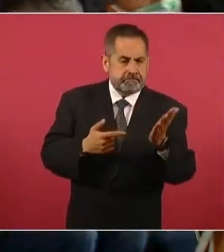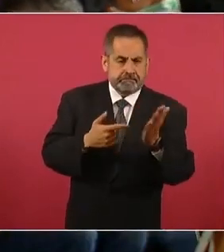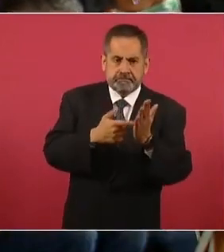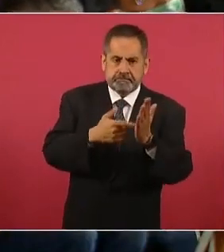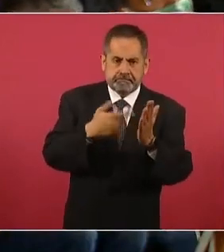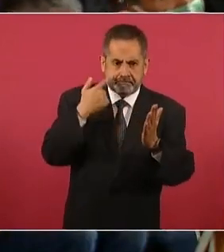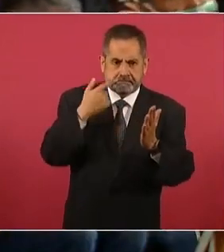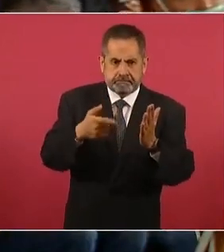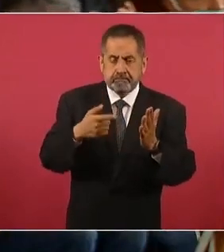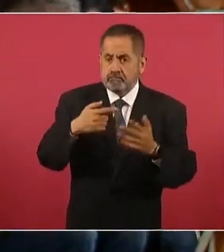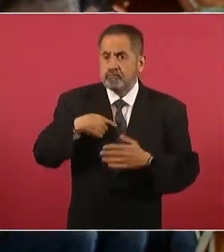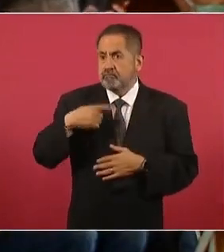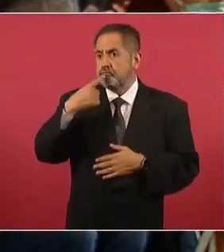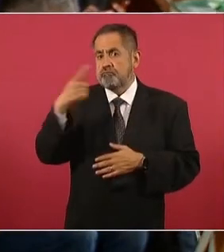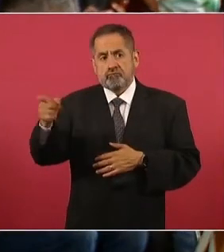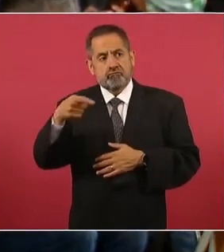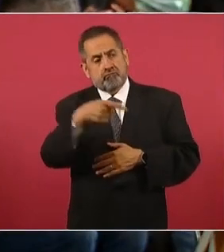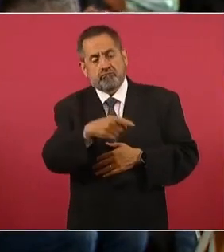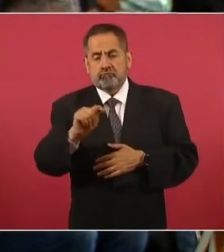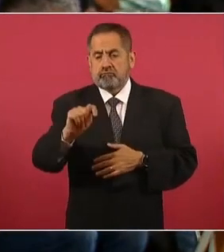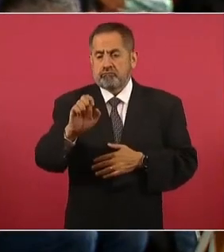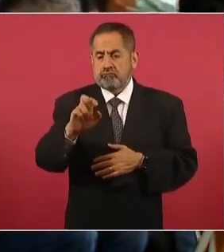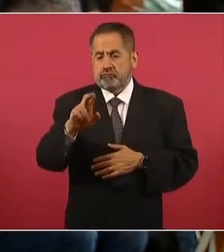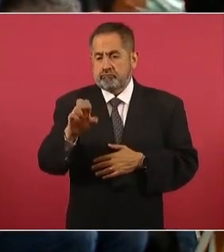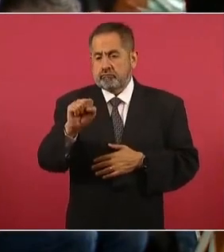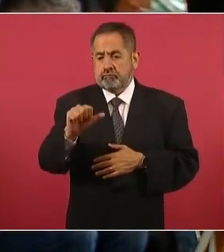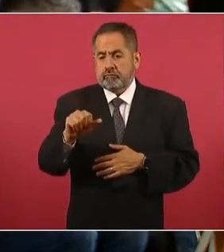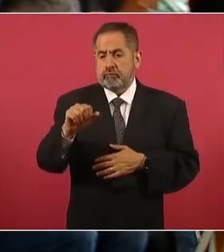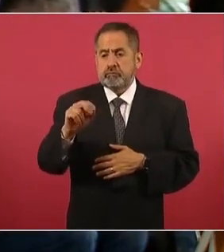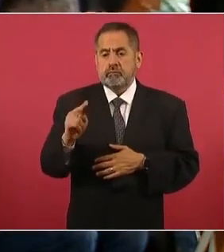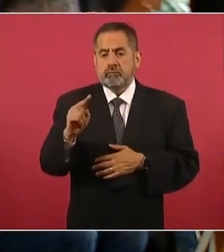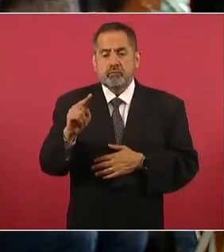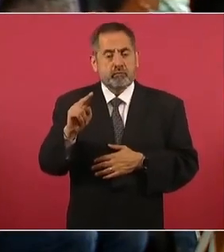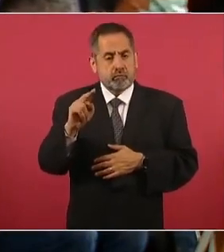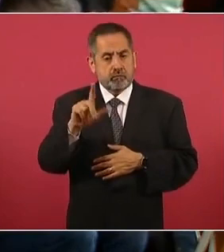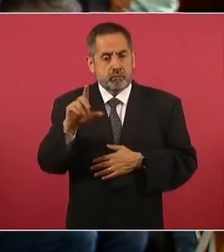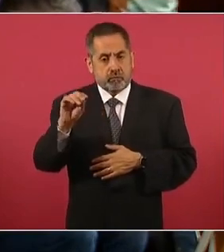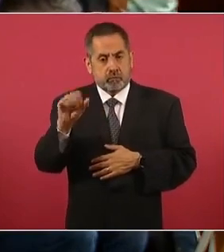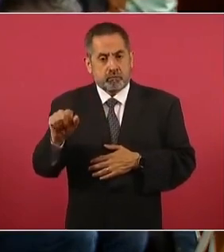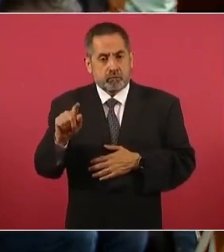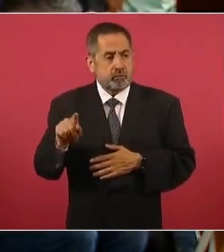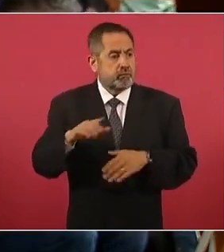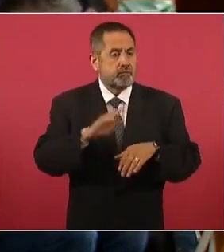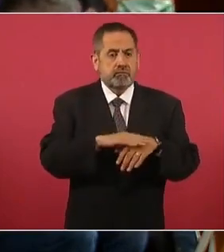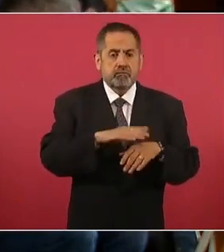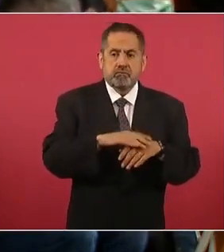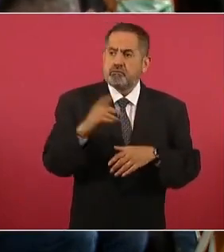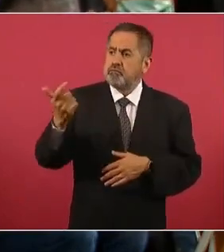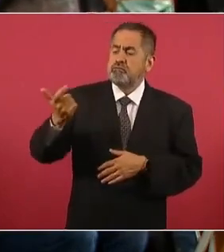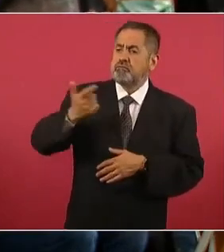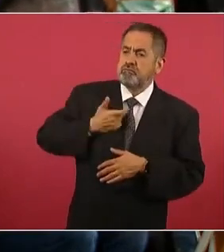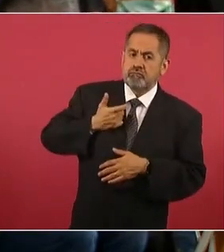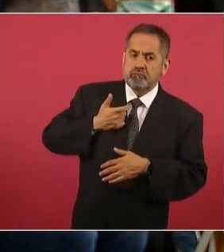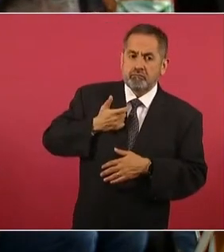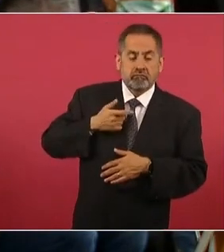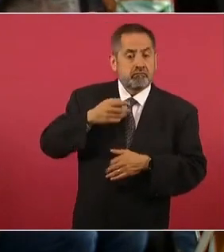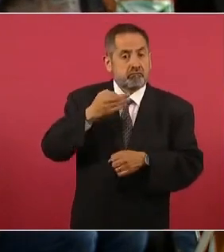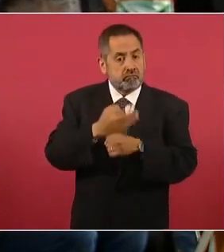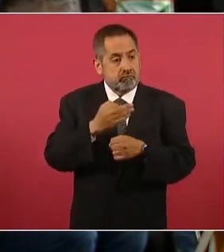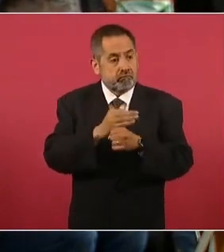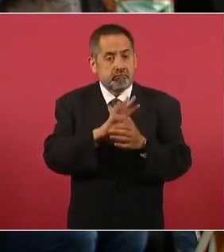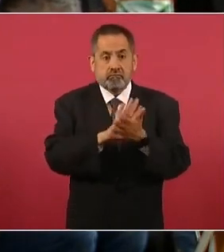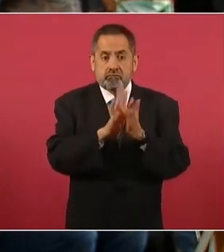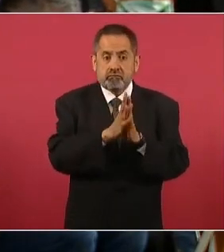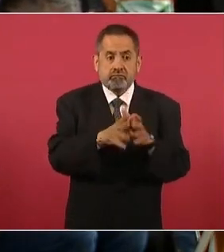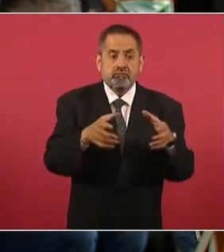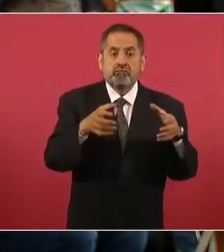había aquí acusado a Teresa Ulloa de que estaba reclamándole dinero al Estado y hoy en contubernio con